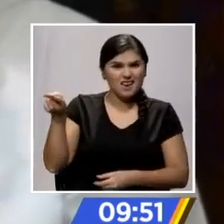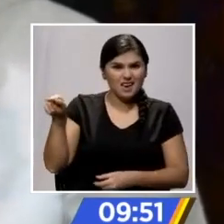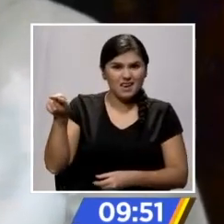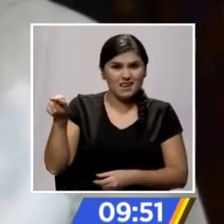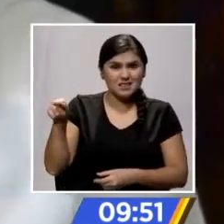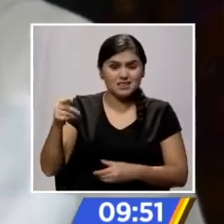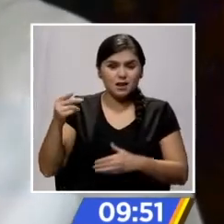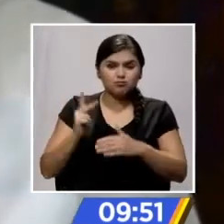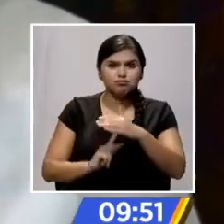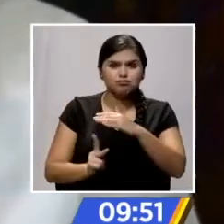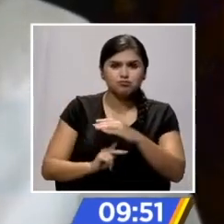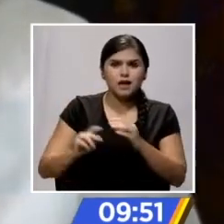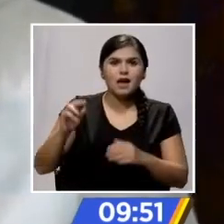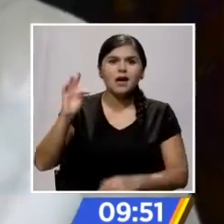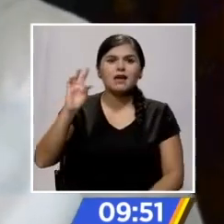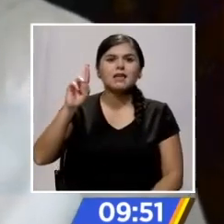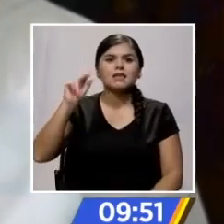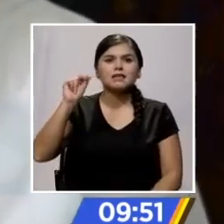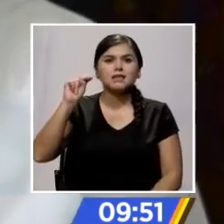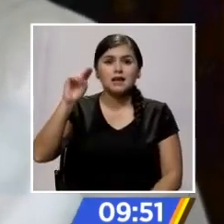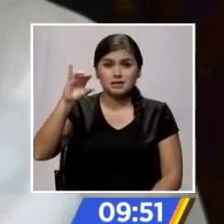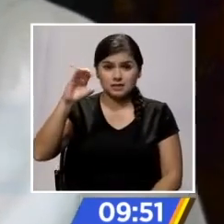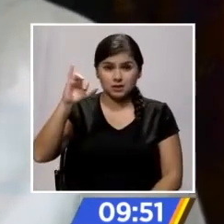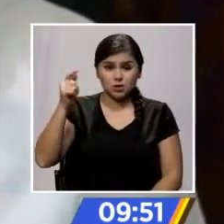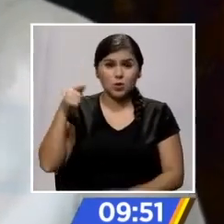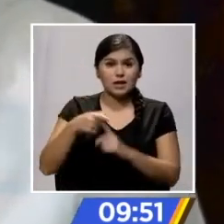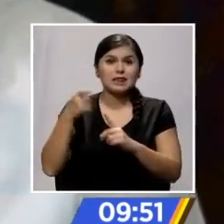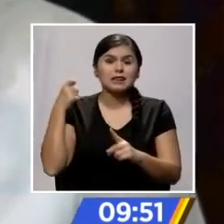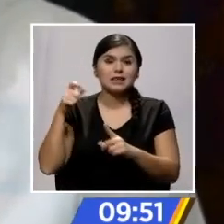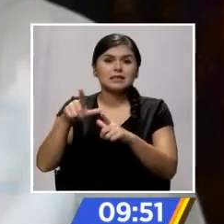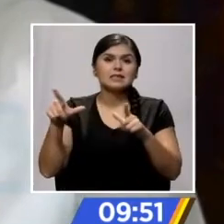de transición, y ella es de Ojancha.